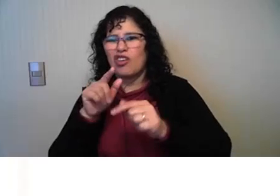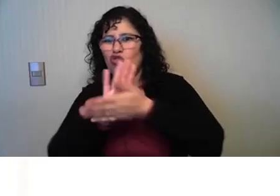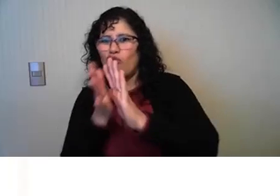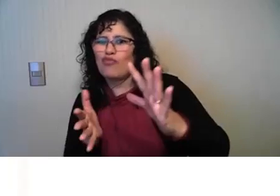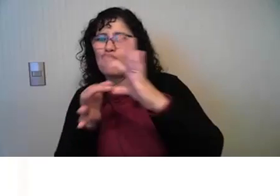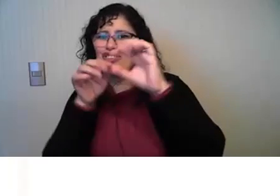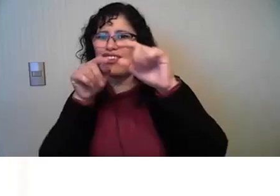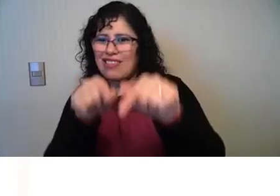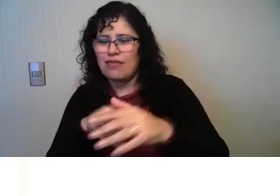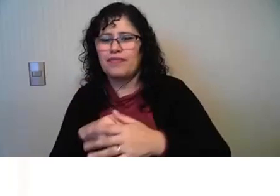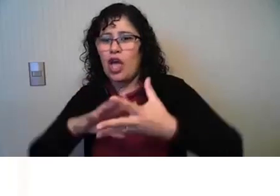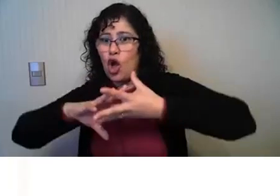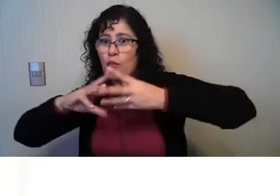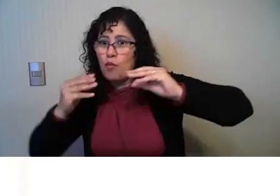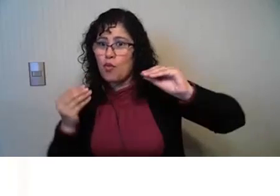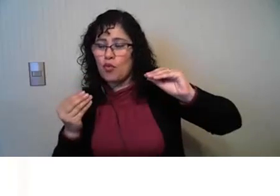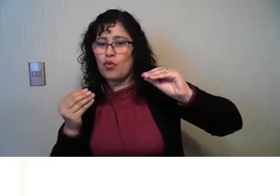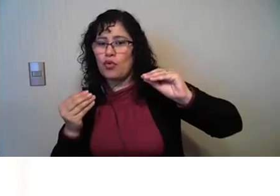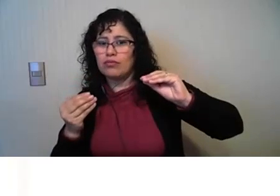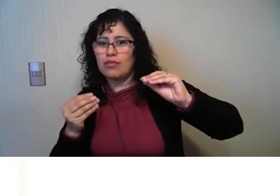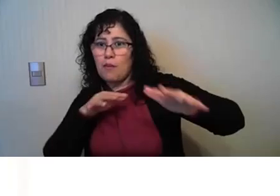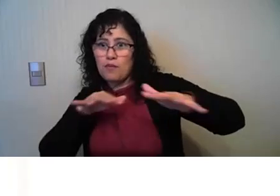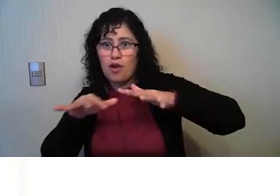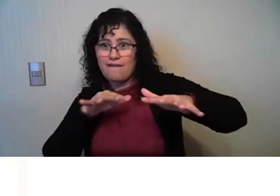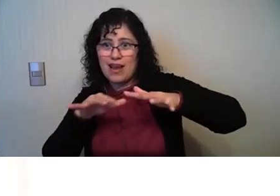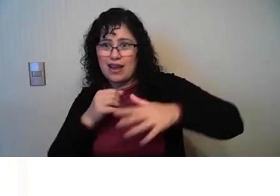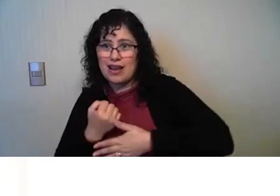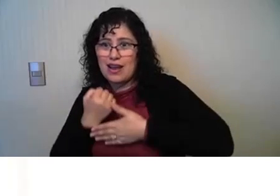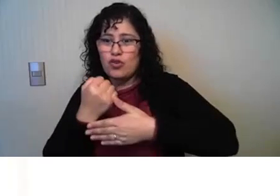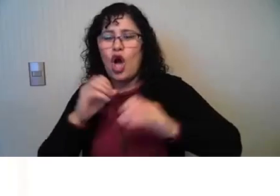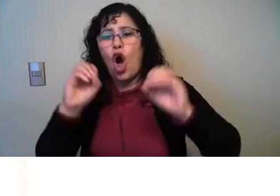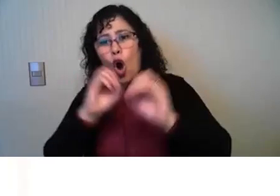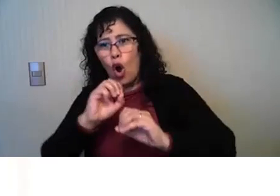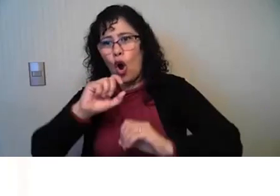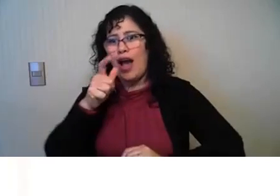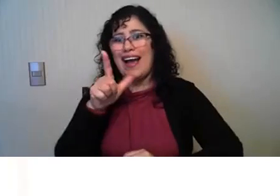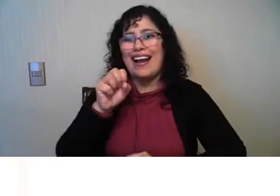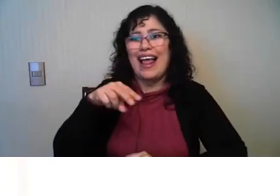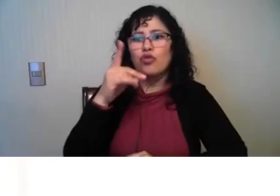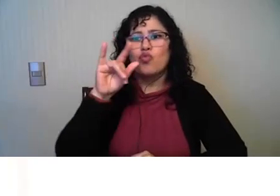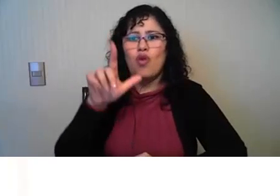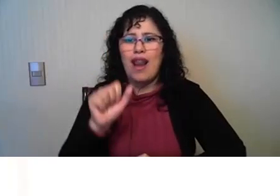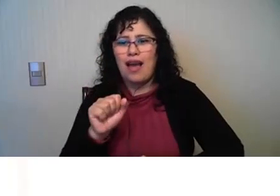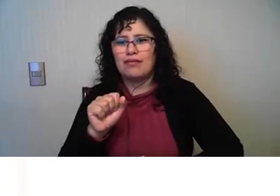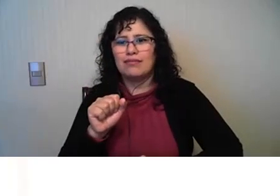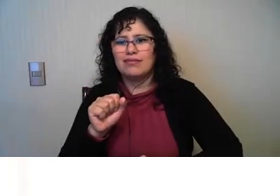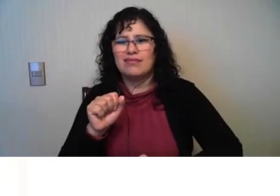movilizar musculatura o van a tener una acción sobre glándulas, ¿cierto?, de secreción.